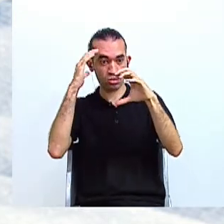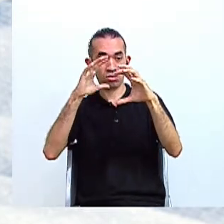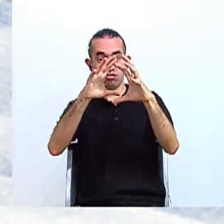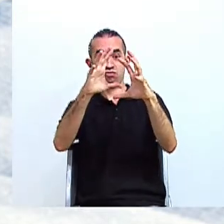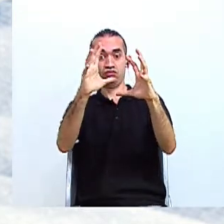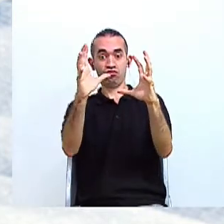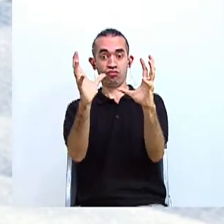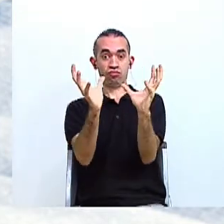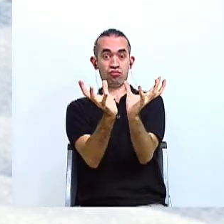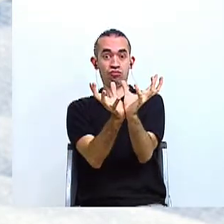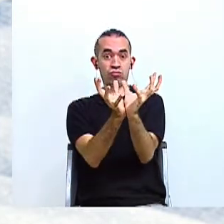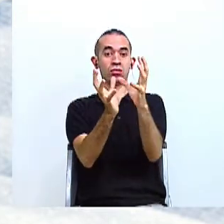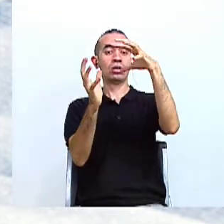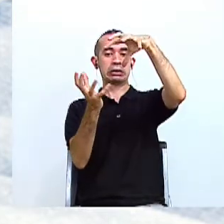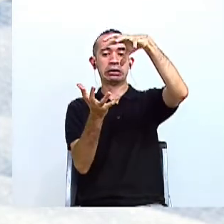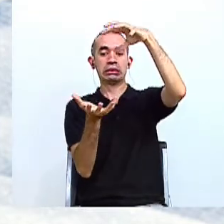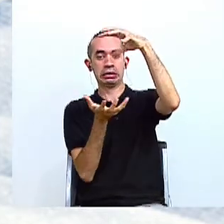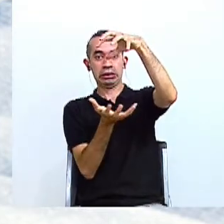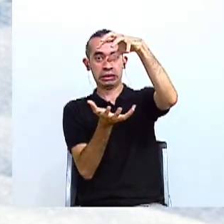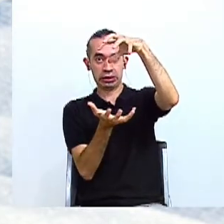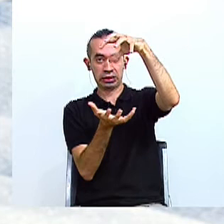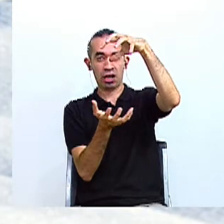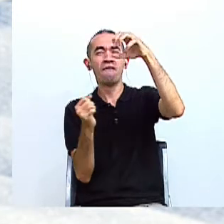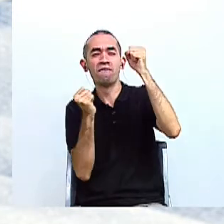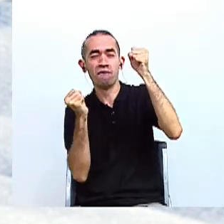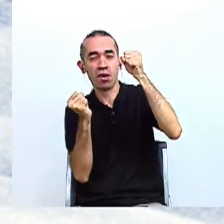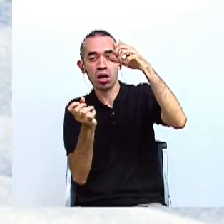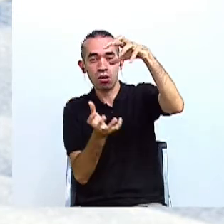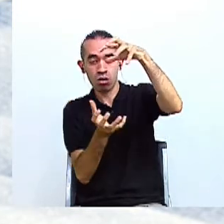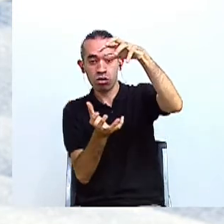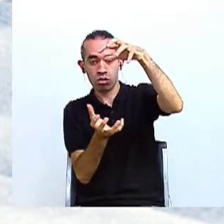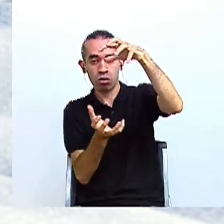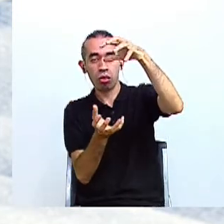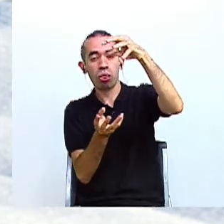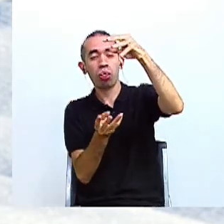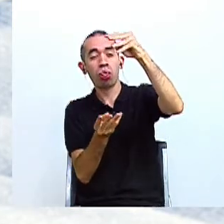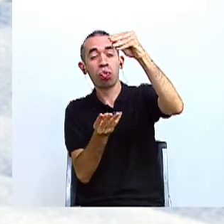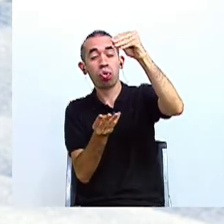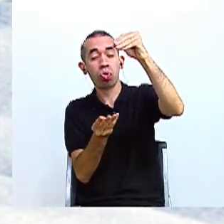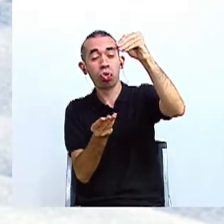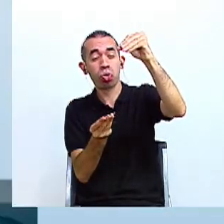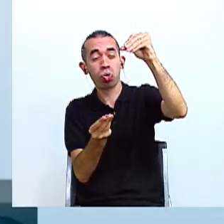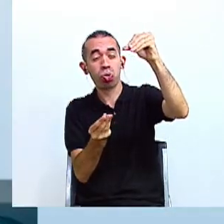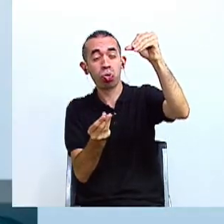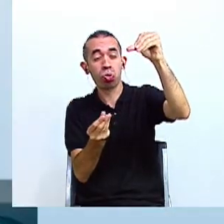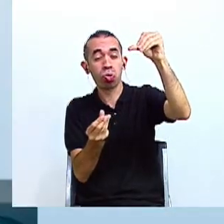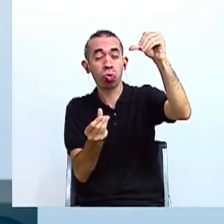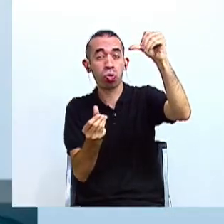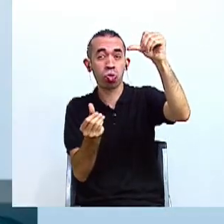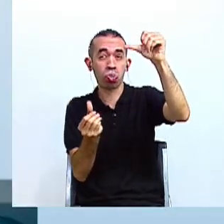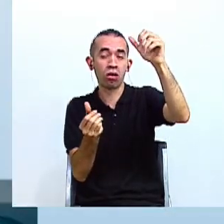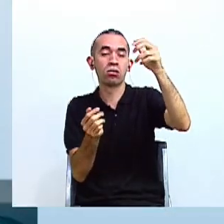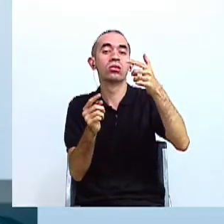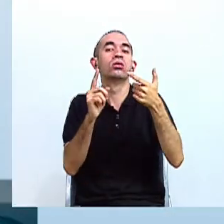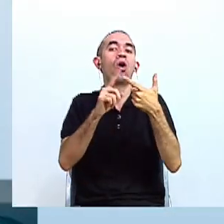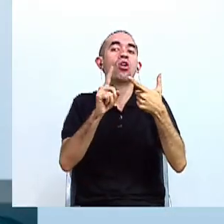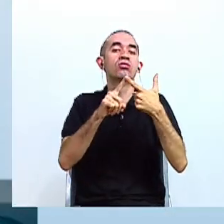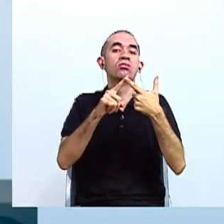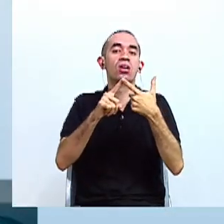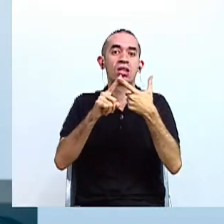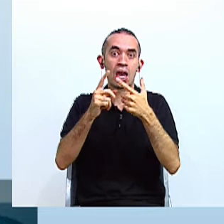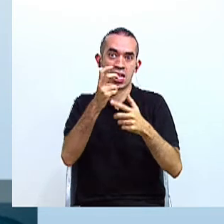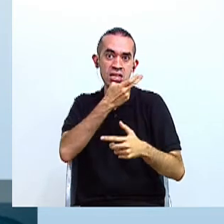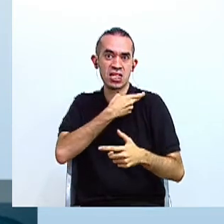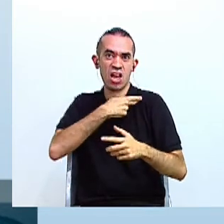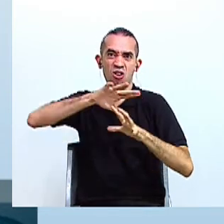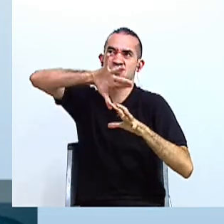considerar derretir seriamente ciertos sectores de los sectores polares. Aquí entonces nos encontramos con el desplazamiento de